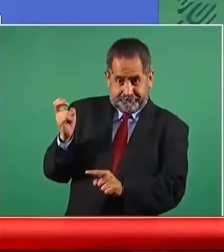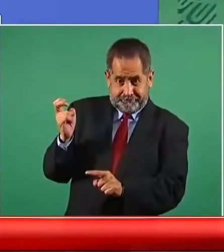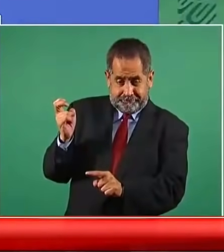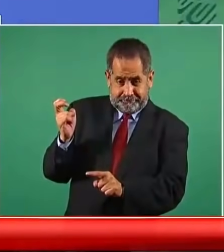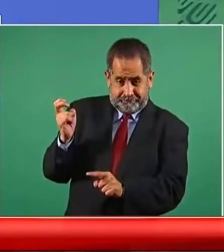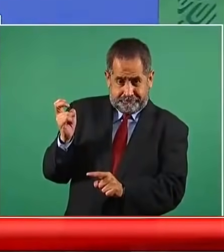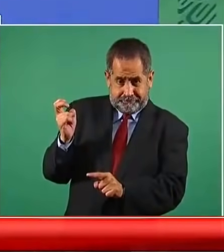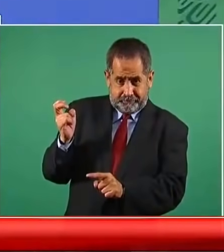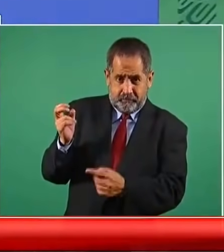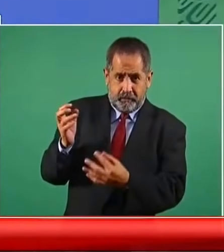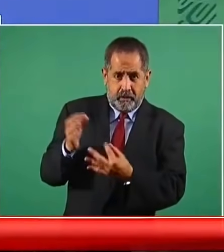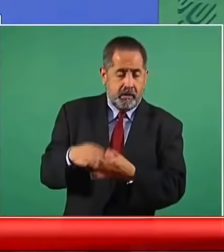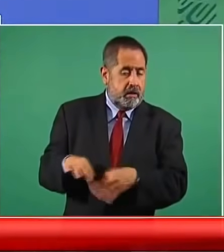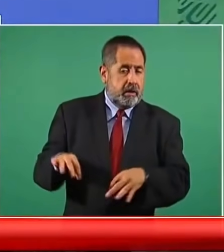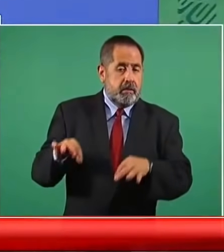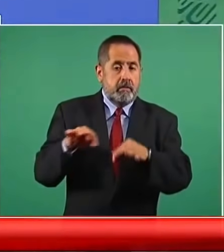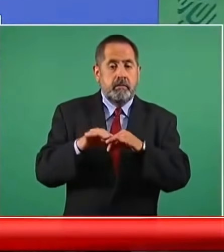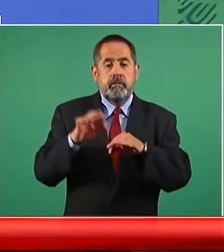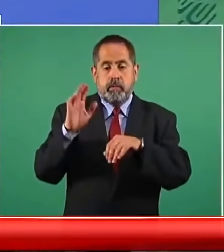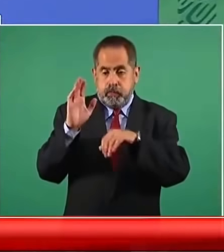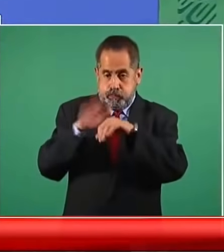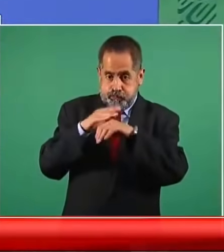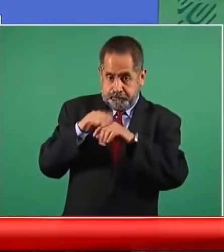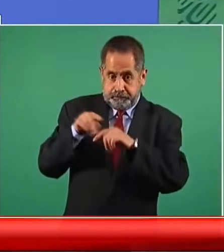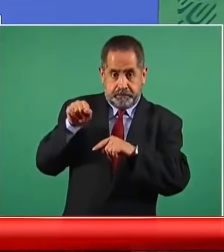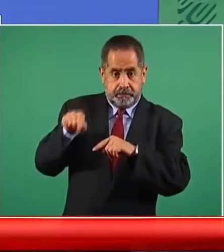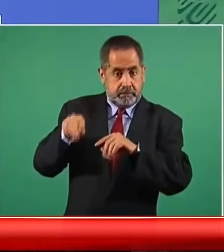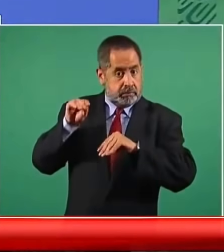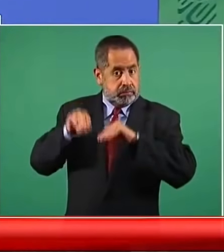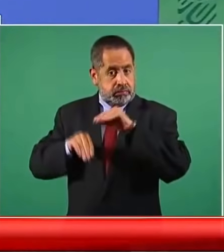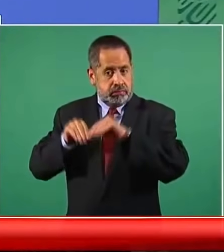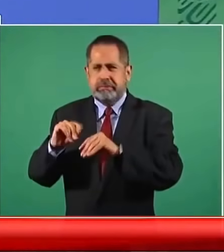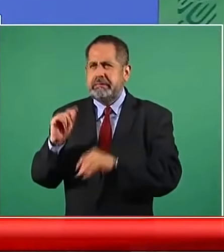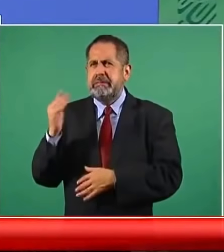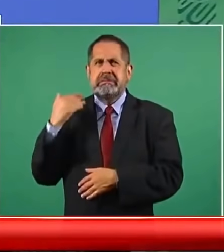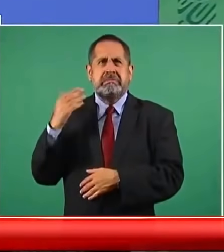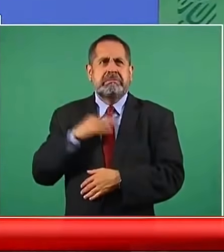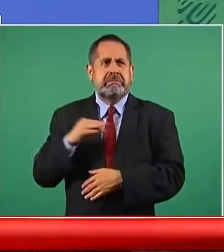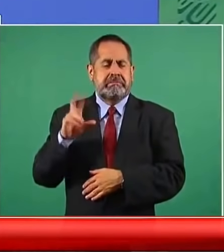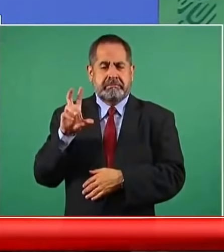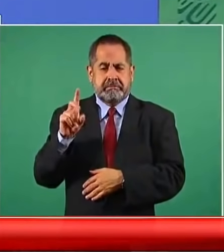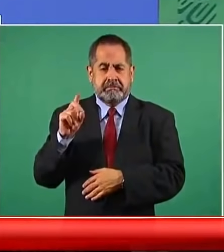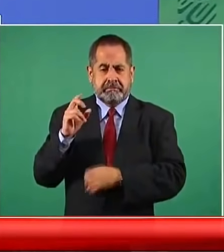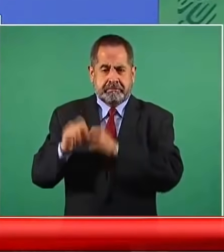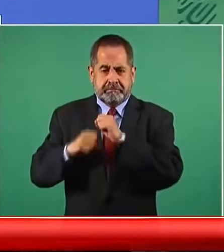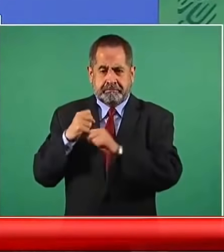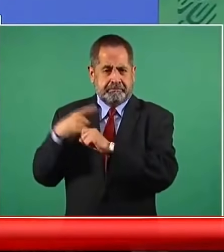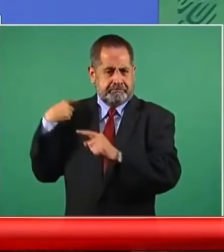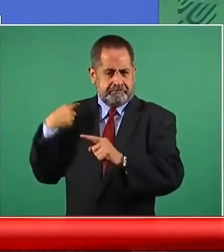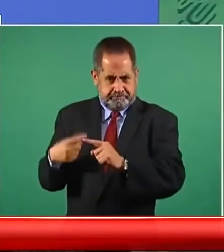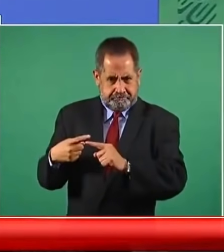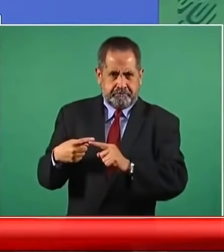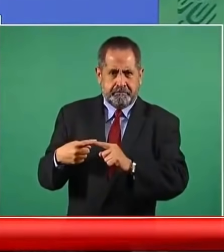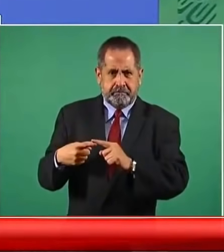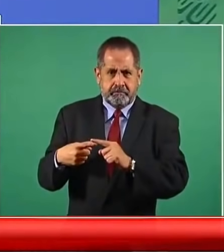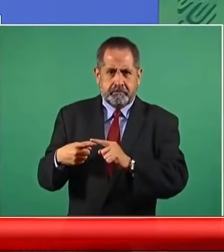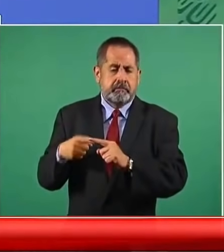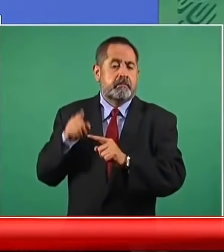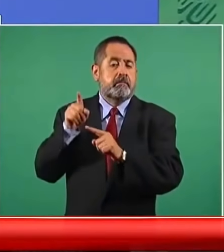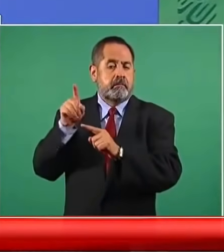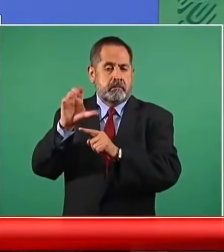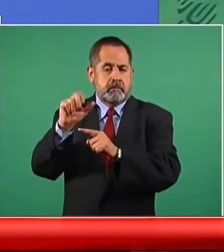porque lo que se ha desarrollado en los últimos 30 años ha sido esto,